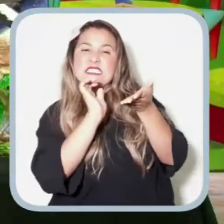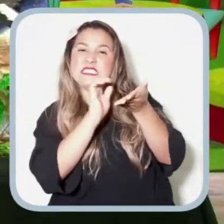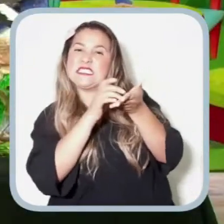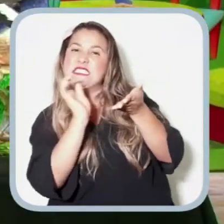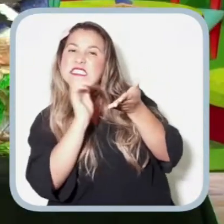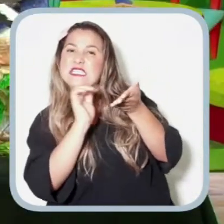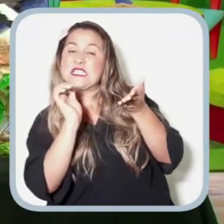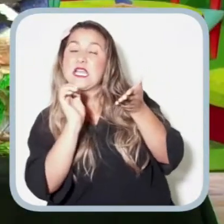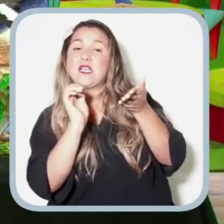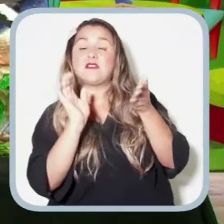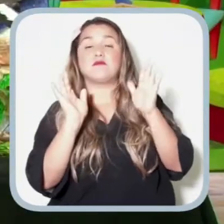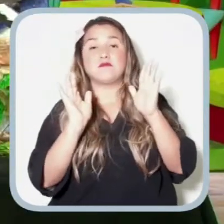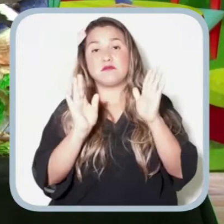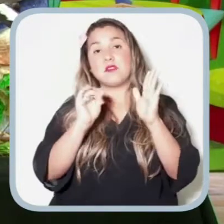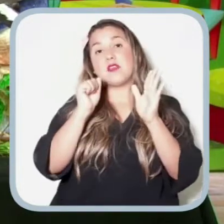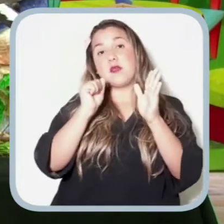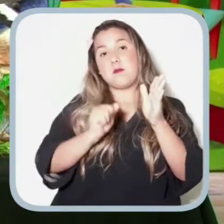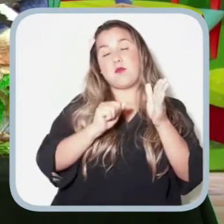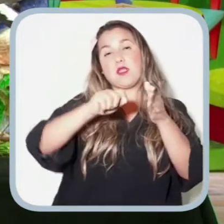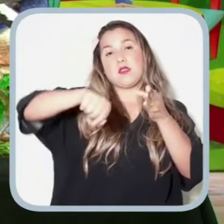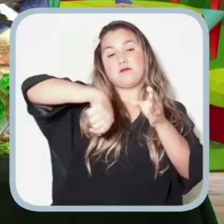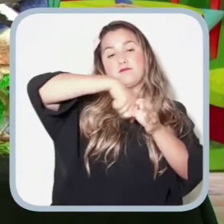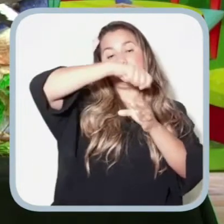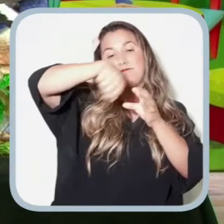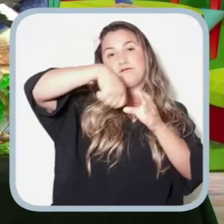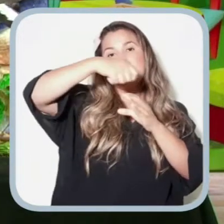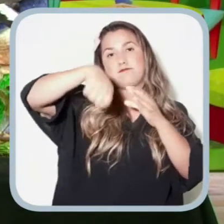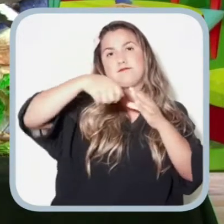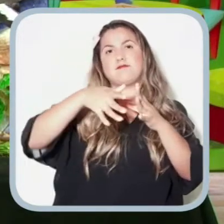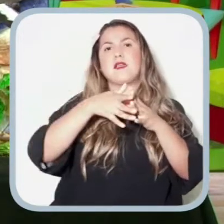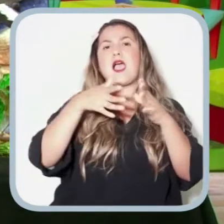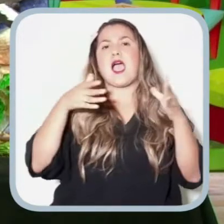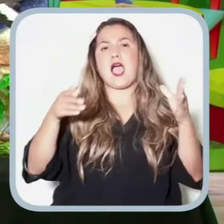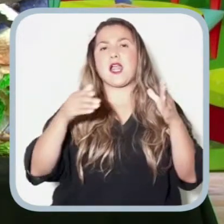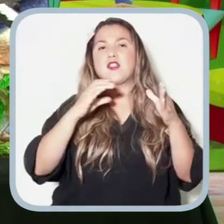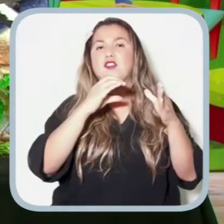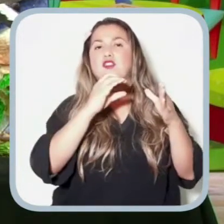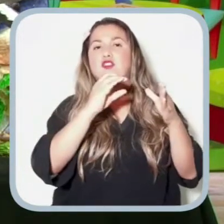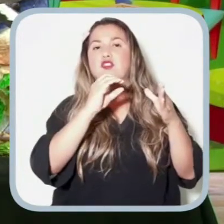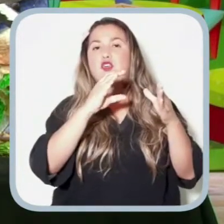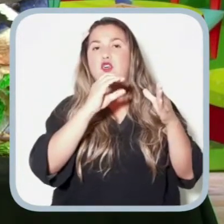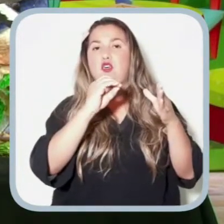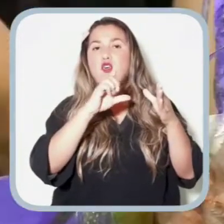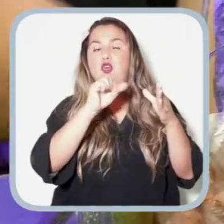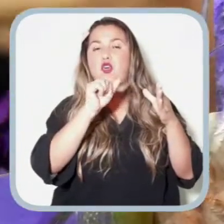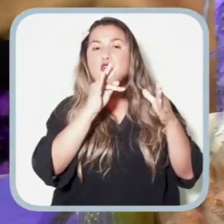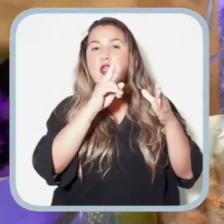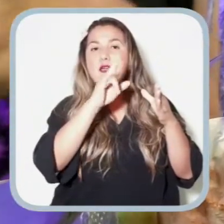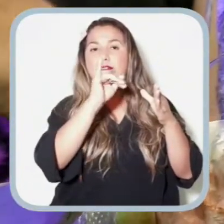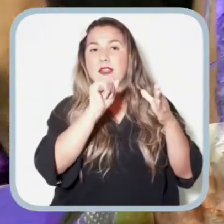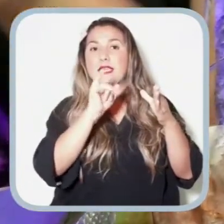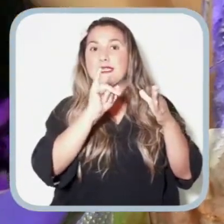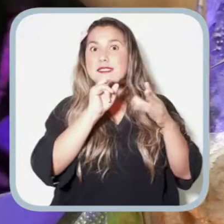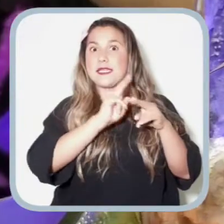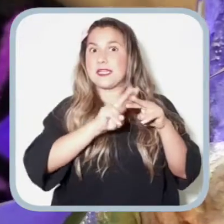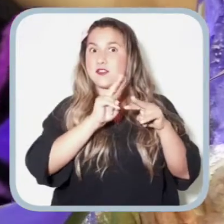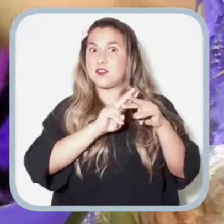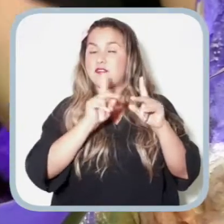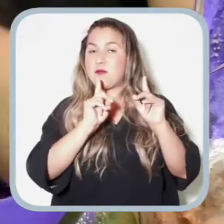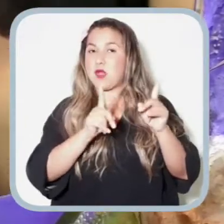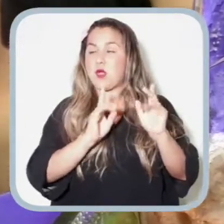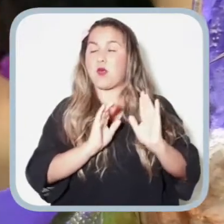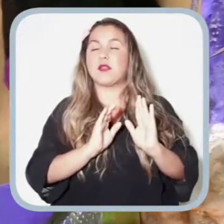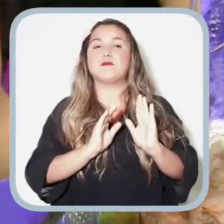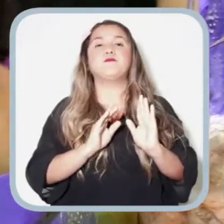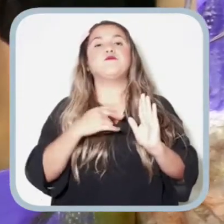sólo tienen témpera entonces pueden cubrirla con arta con la fría y ahí resolvemos igual ya voy a utilizar